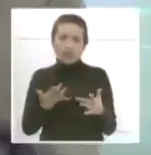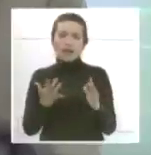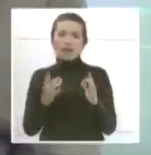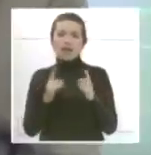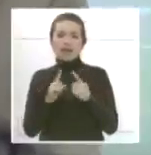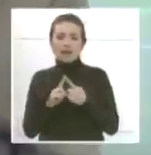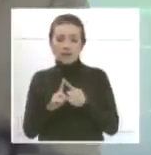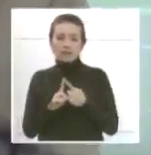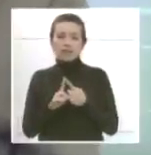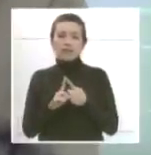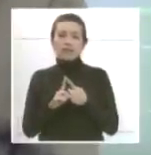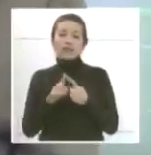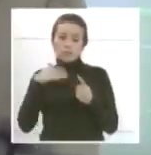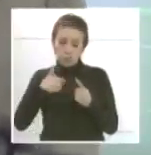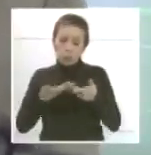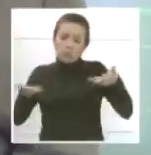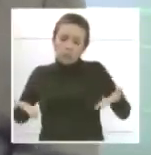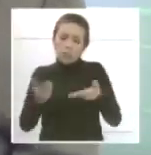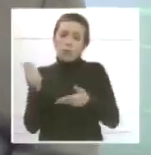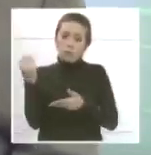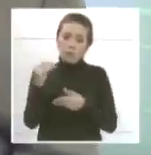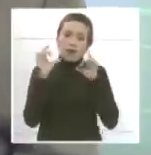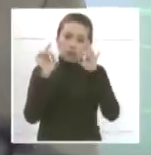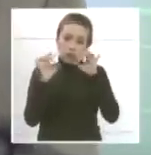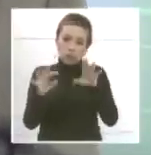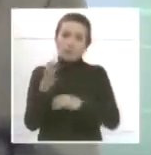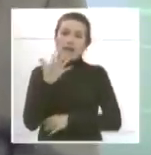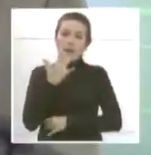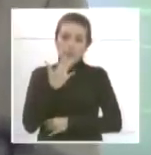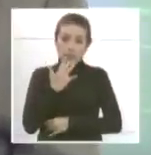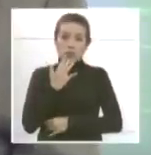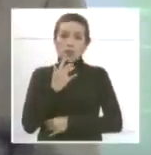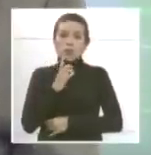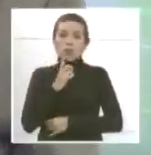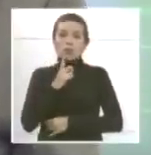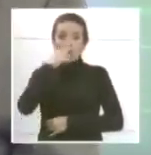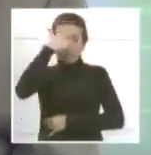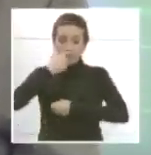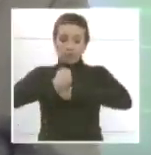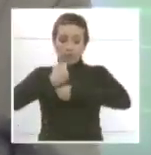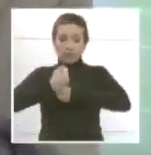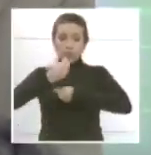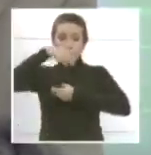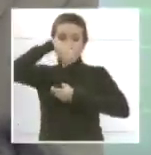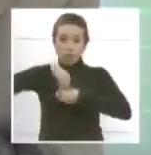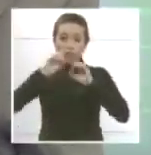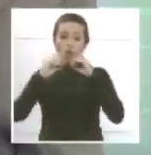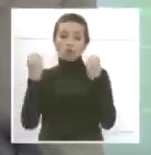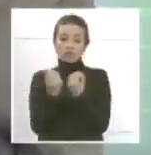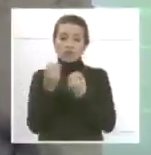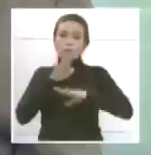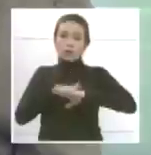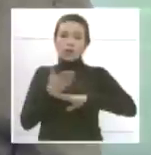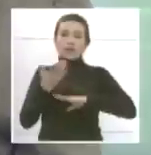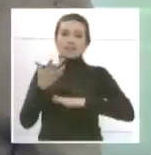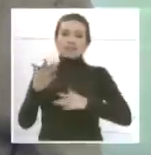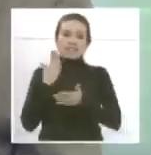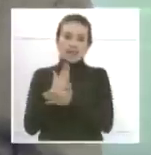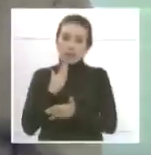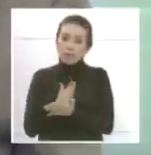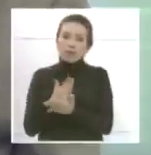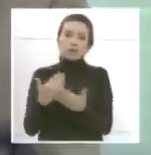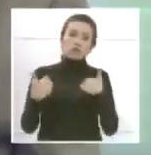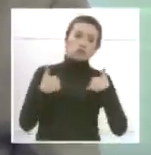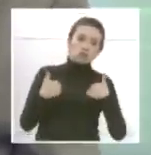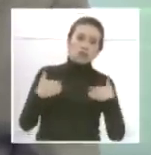acompañan con mayor problema de tipo lumbar. Uno de ellos es el trabajo de oficina, que además de estar sometido a una presión y